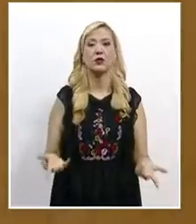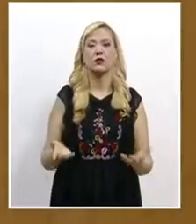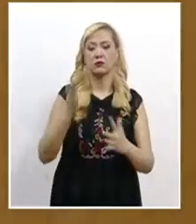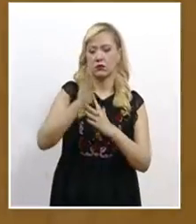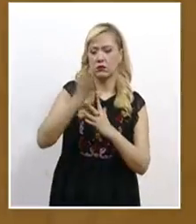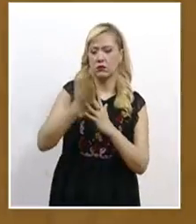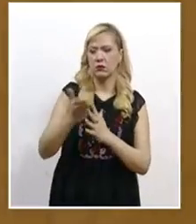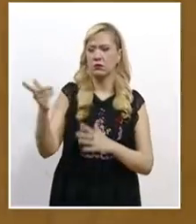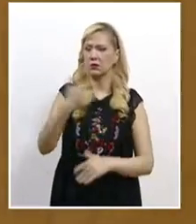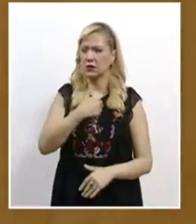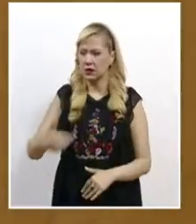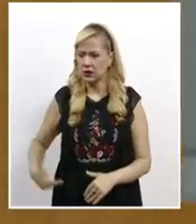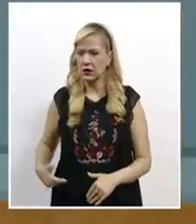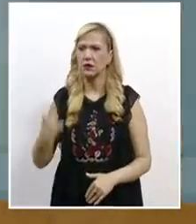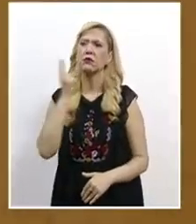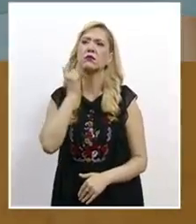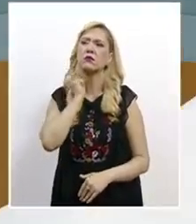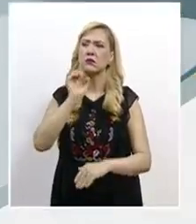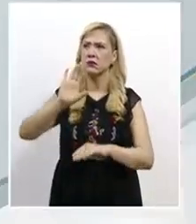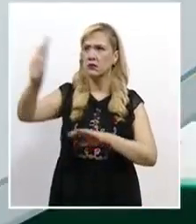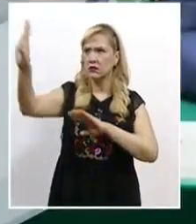independencia constitucional.